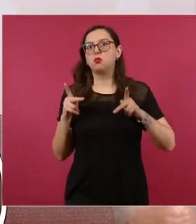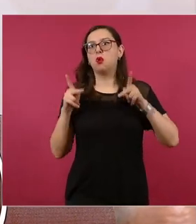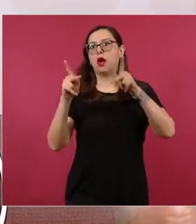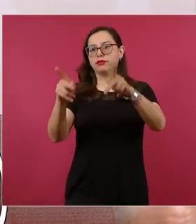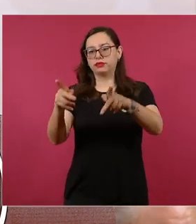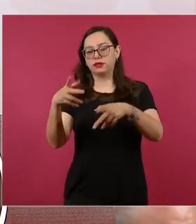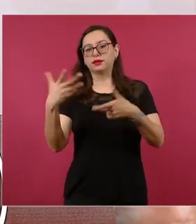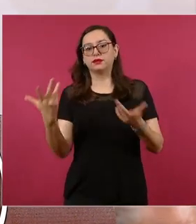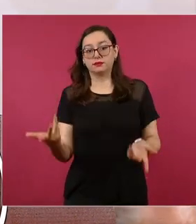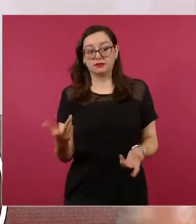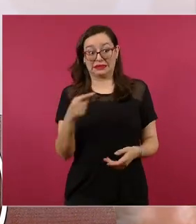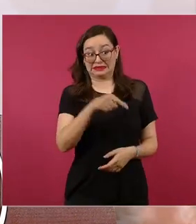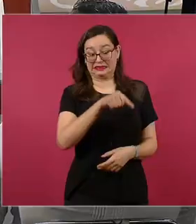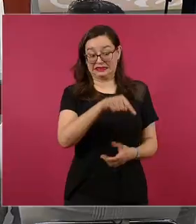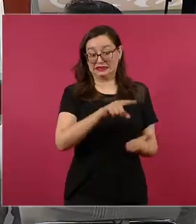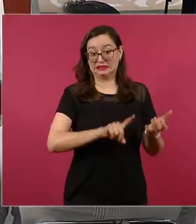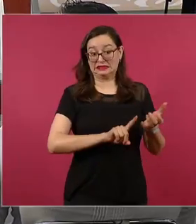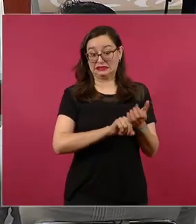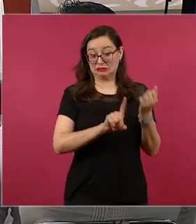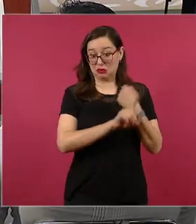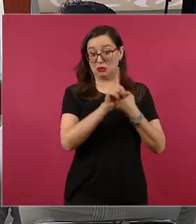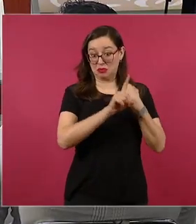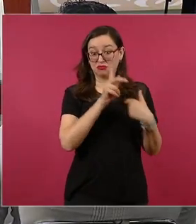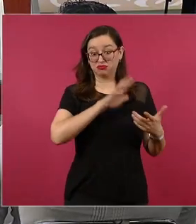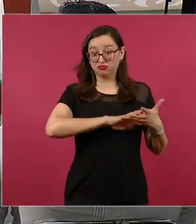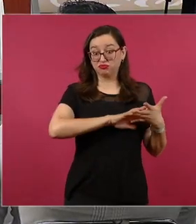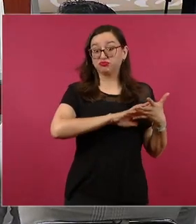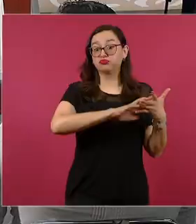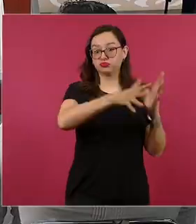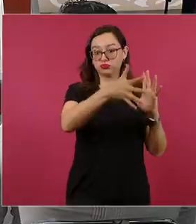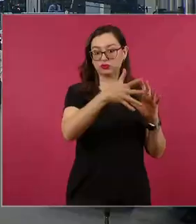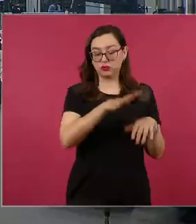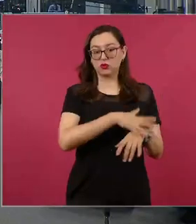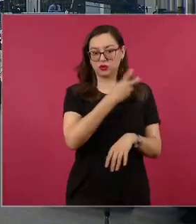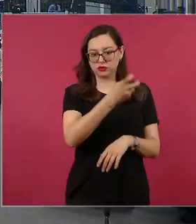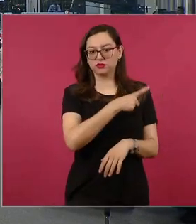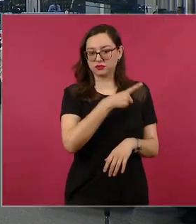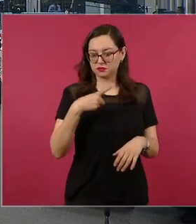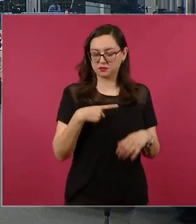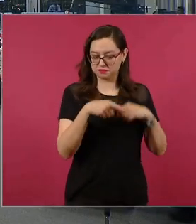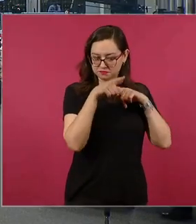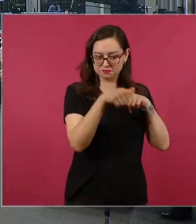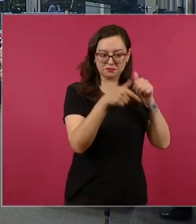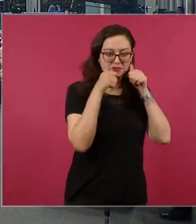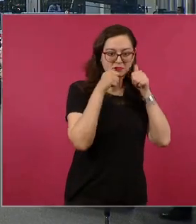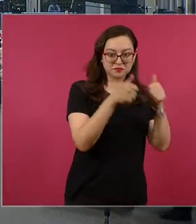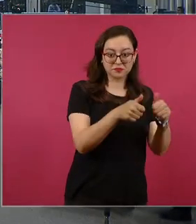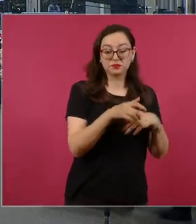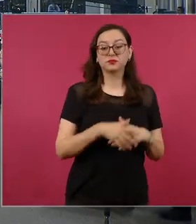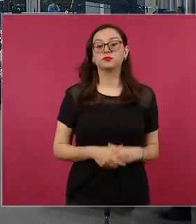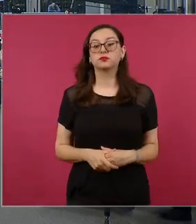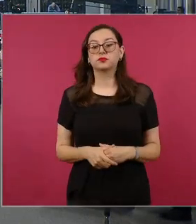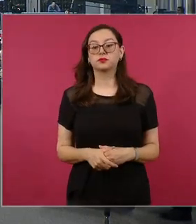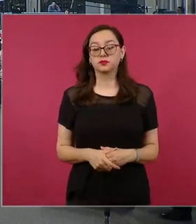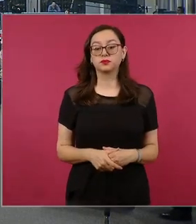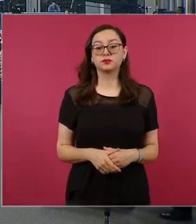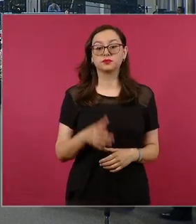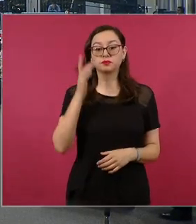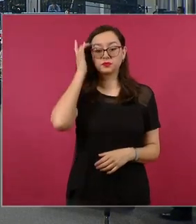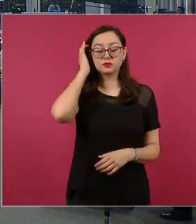y vamos a seguir en eso. Gracias. Presidente, acerca de los senadores y diputados electos, si tiene